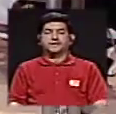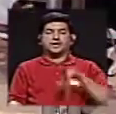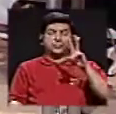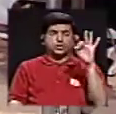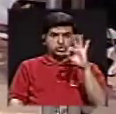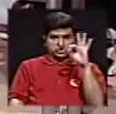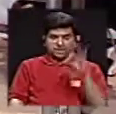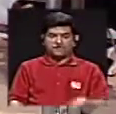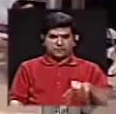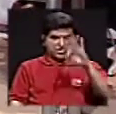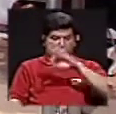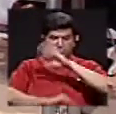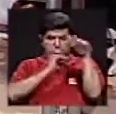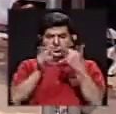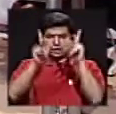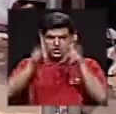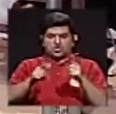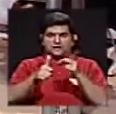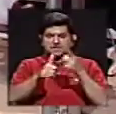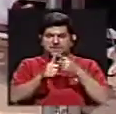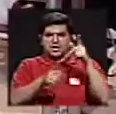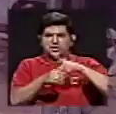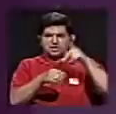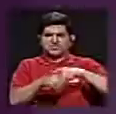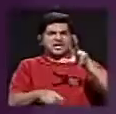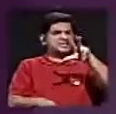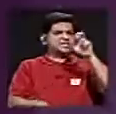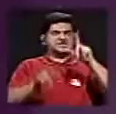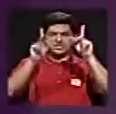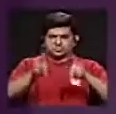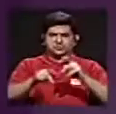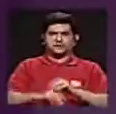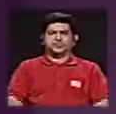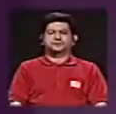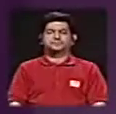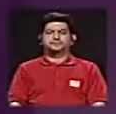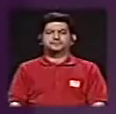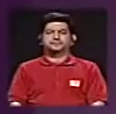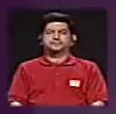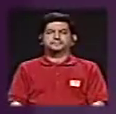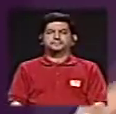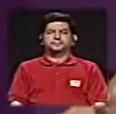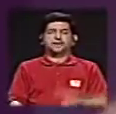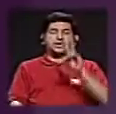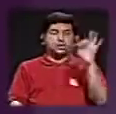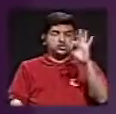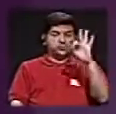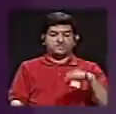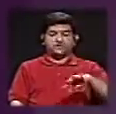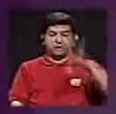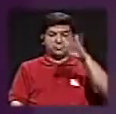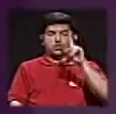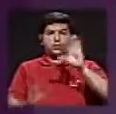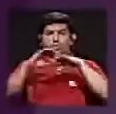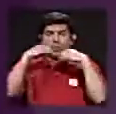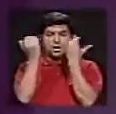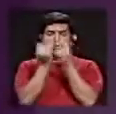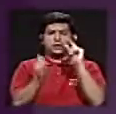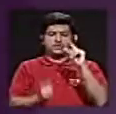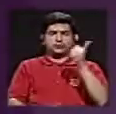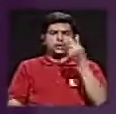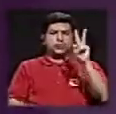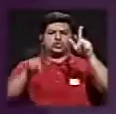se escogió entre toda esta gente primero participaron como 300 personas verdad el 2 de febrero se escogió una comisión pequeña